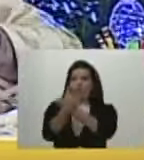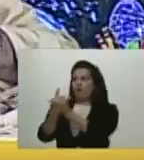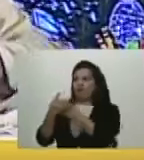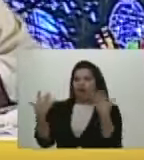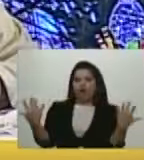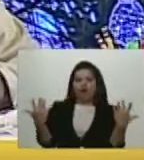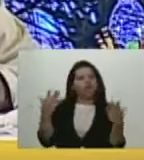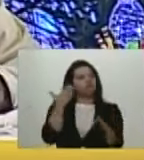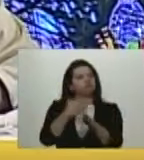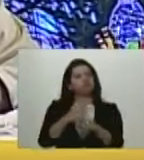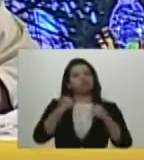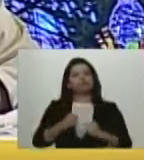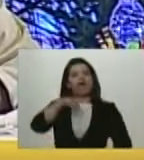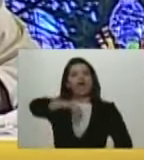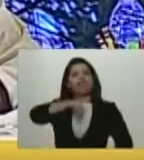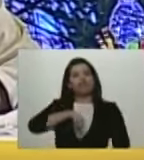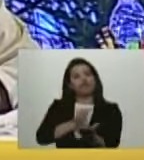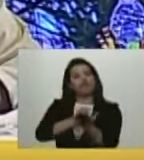le coloca.